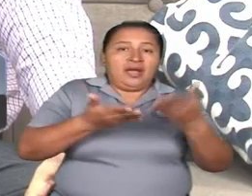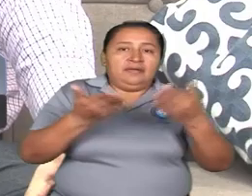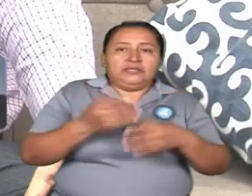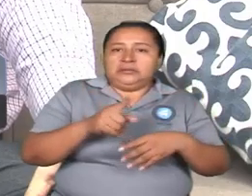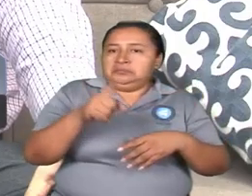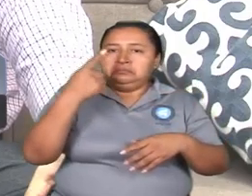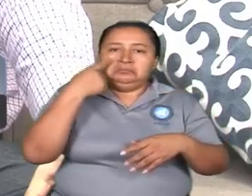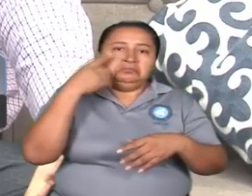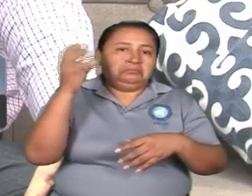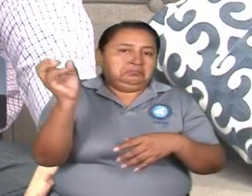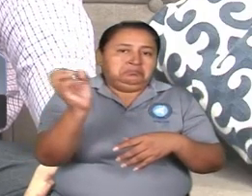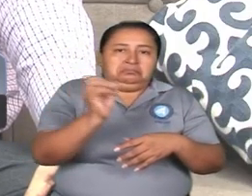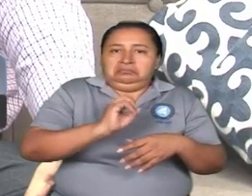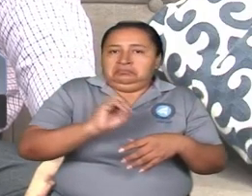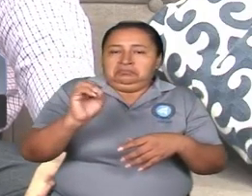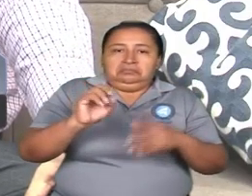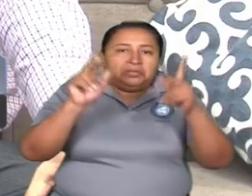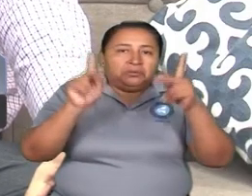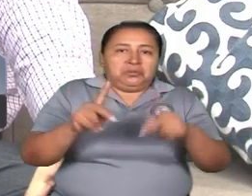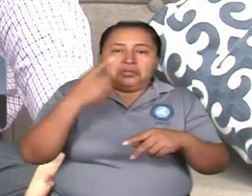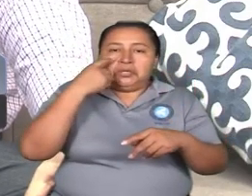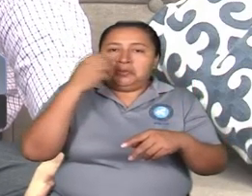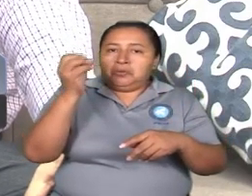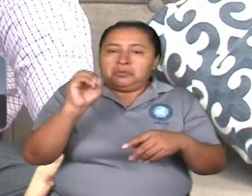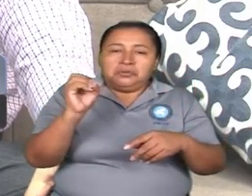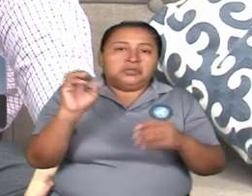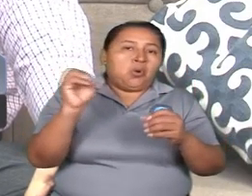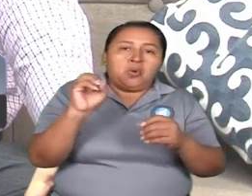conoce y no se valora